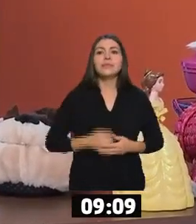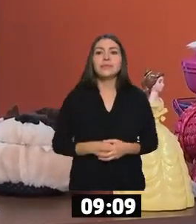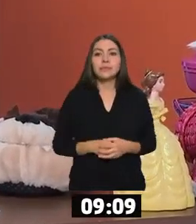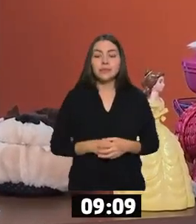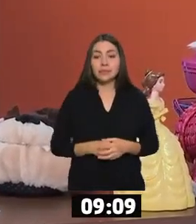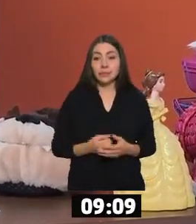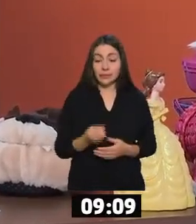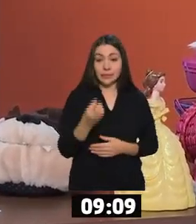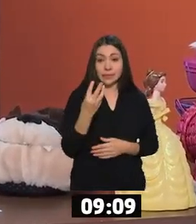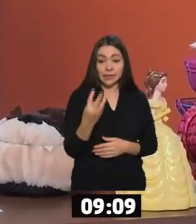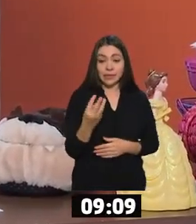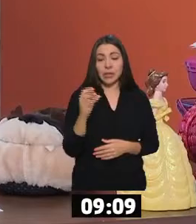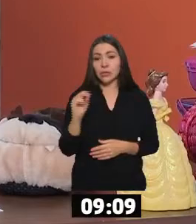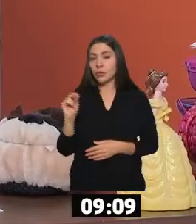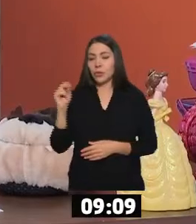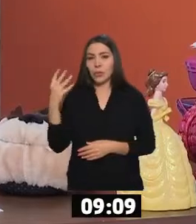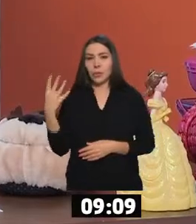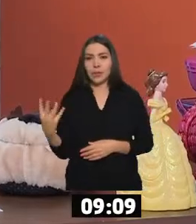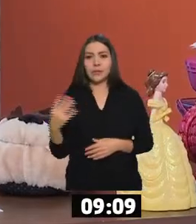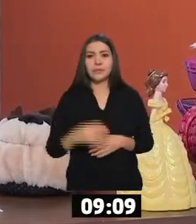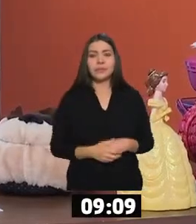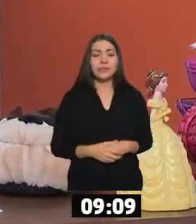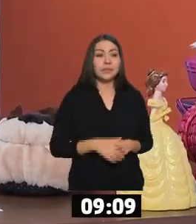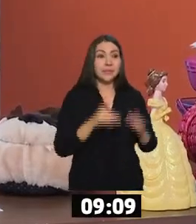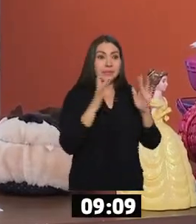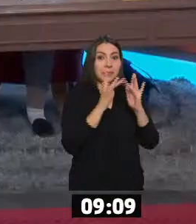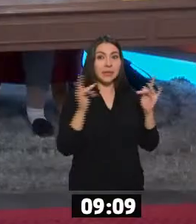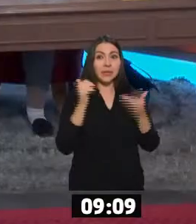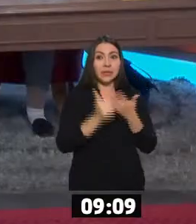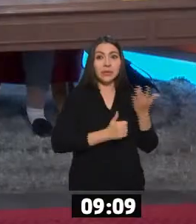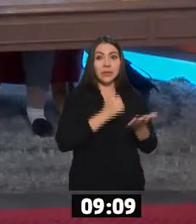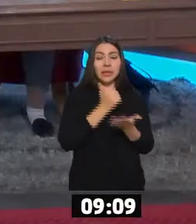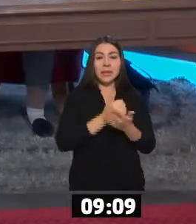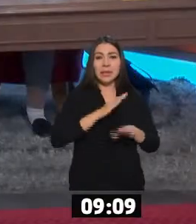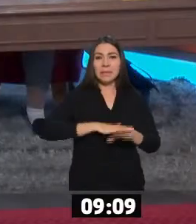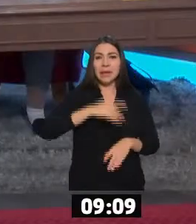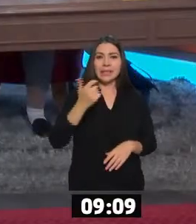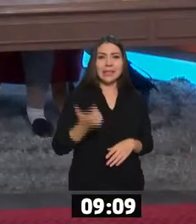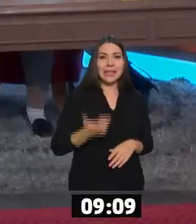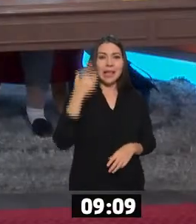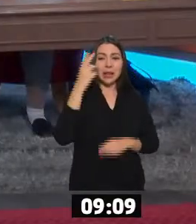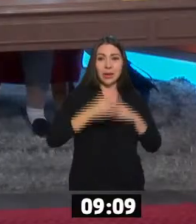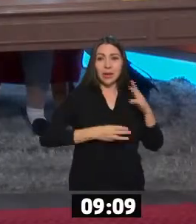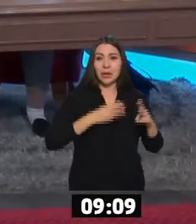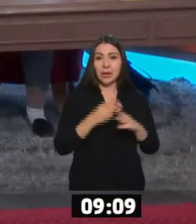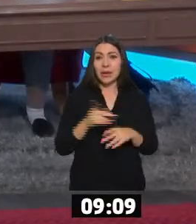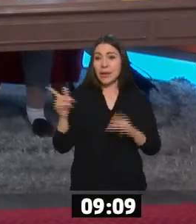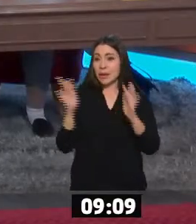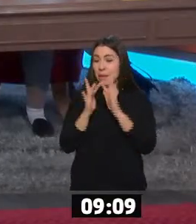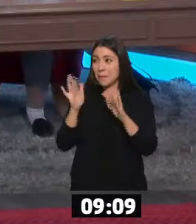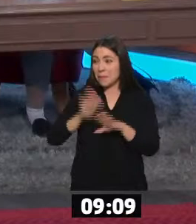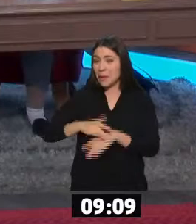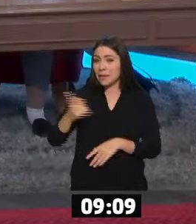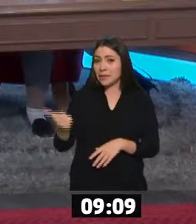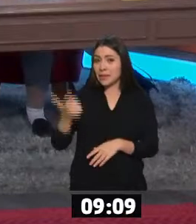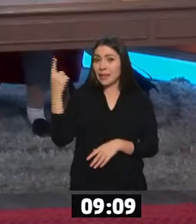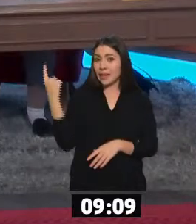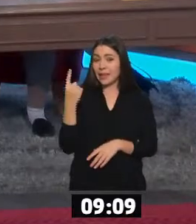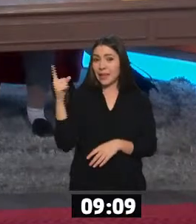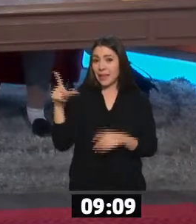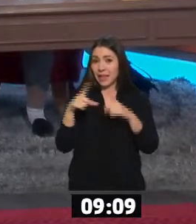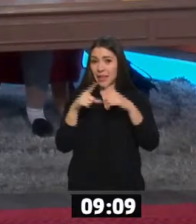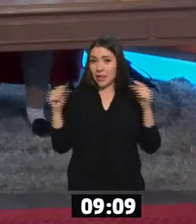4, 3. La ciudad más cara del mundo, señor. Ya me imagino cómo Más se va que Tokio. Más que Tokio, señor. más que París es la que ciudad más Londres. cara del